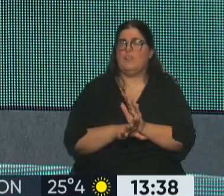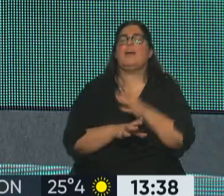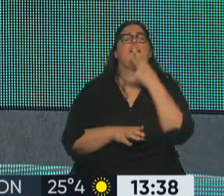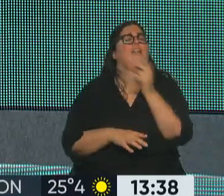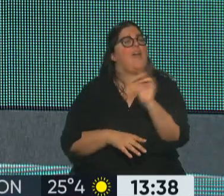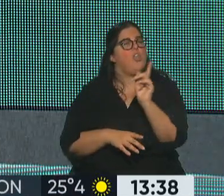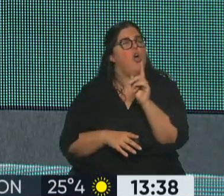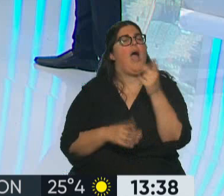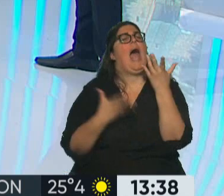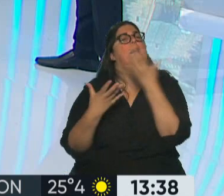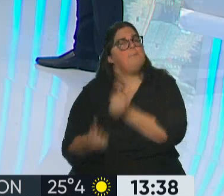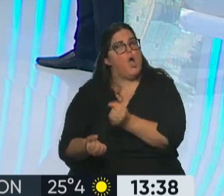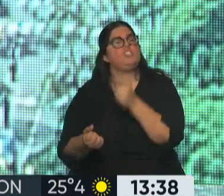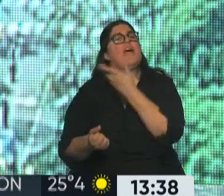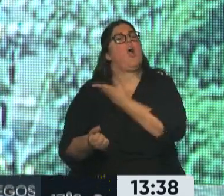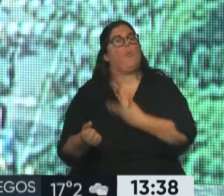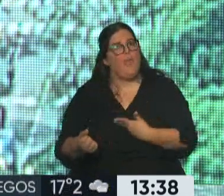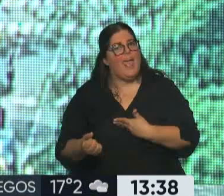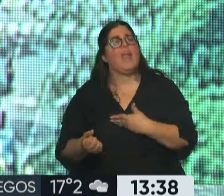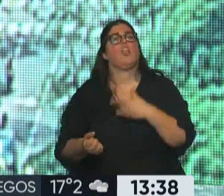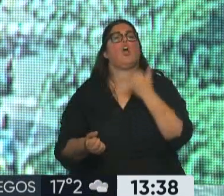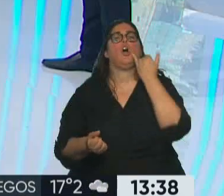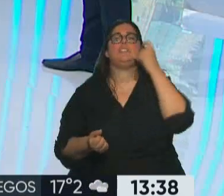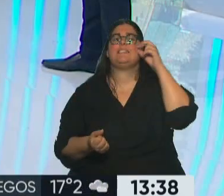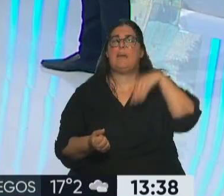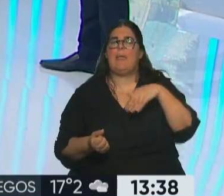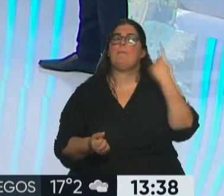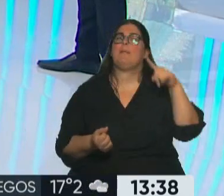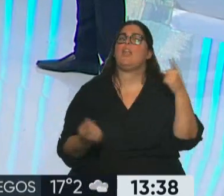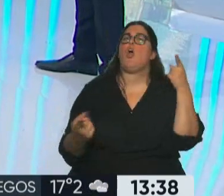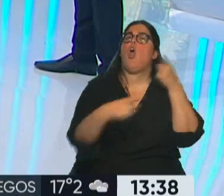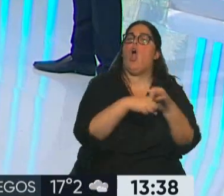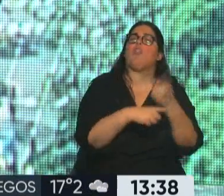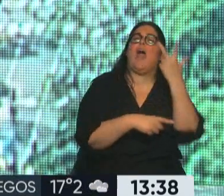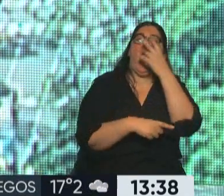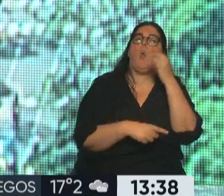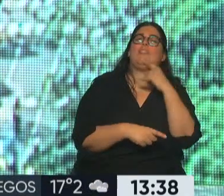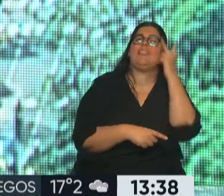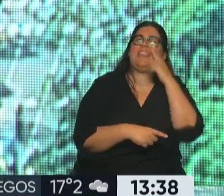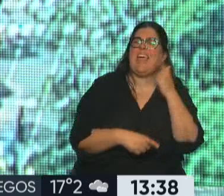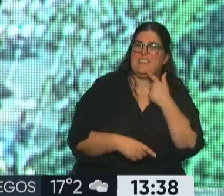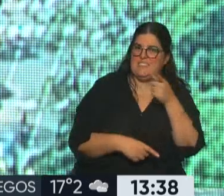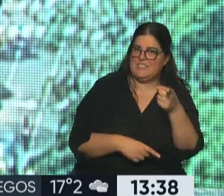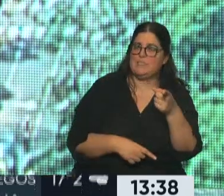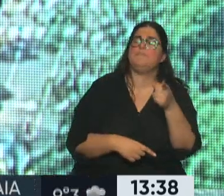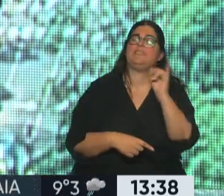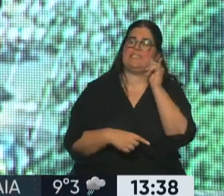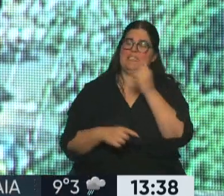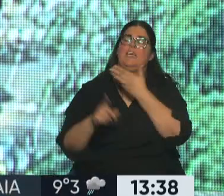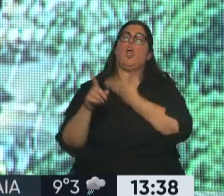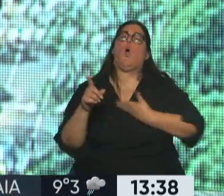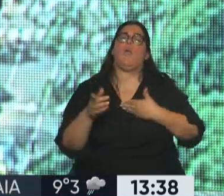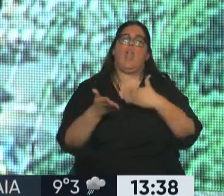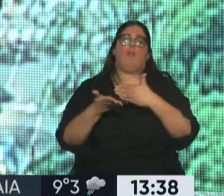Saudita apoya al gobiern claro al gobierno que fue desplazado y que ahora están en el Golfo